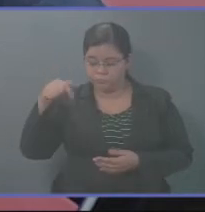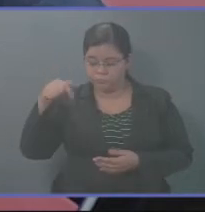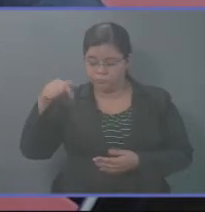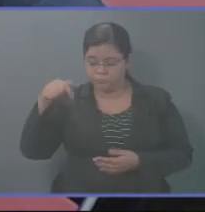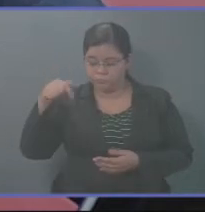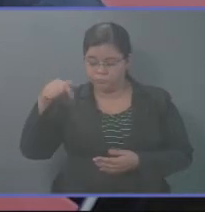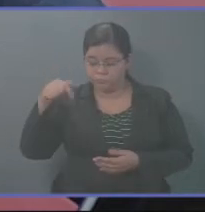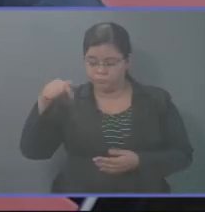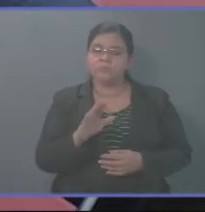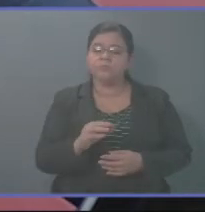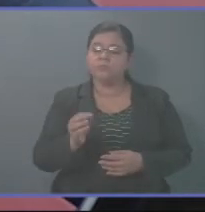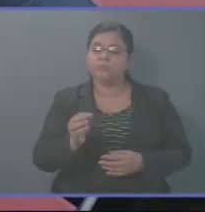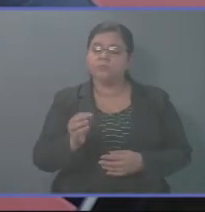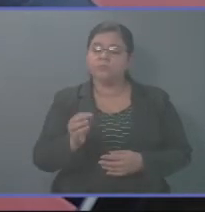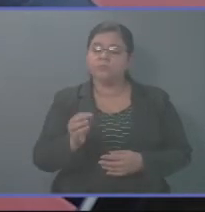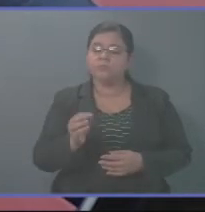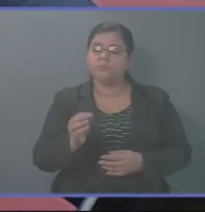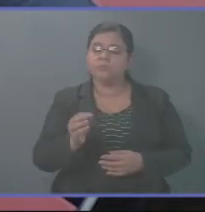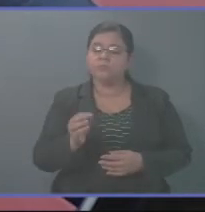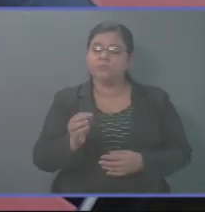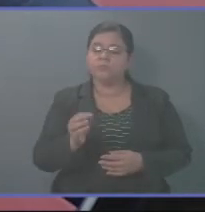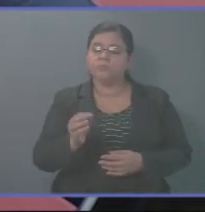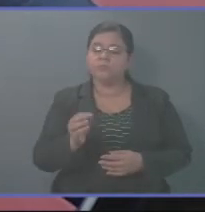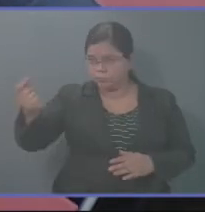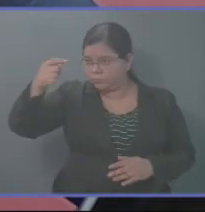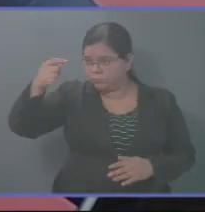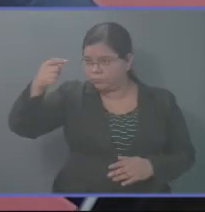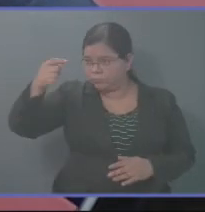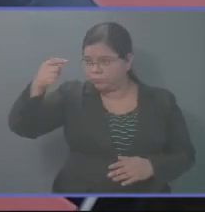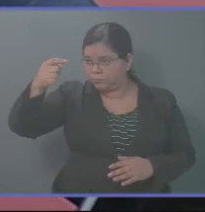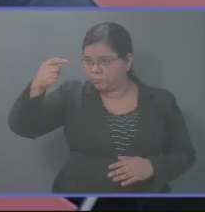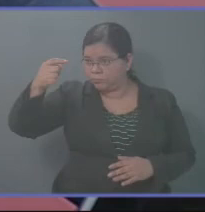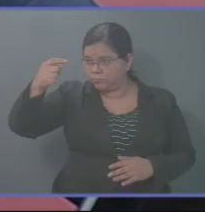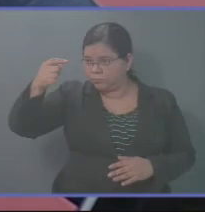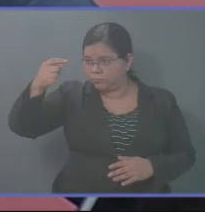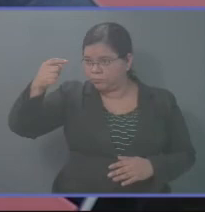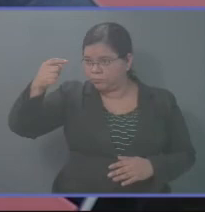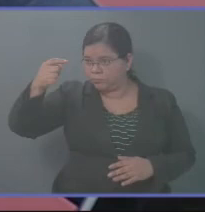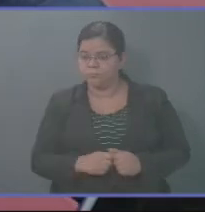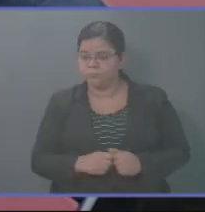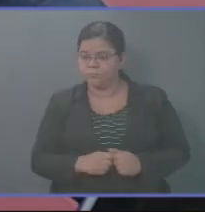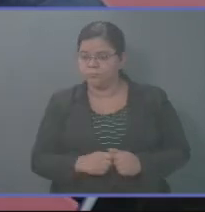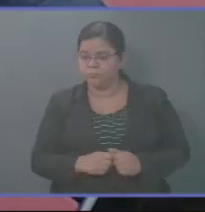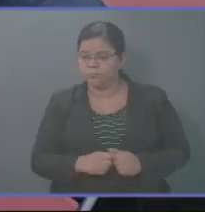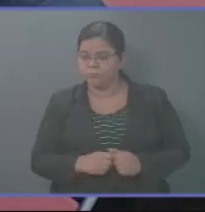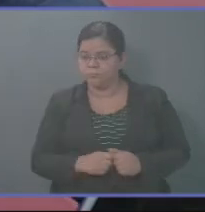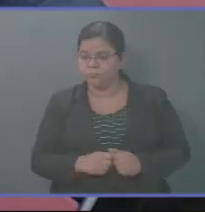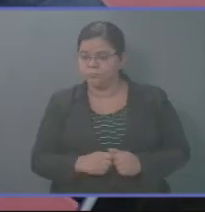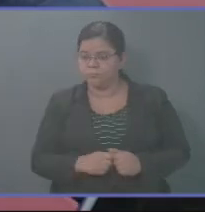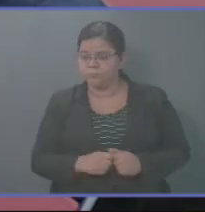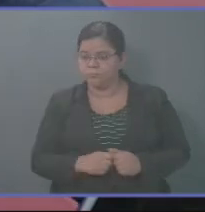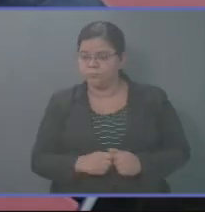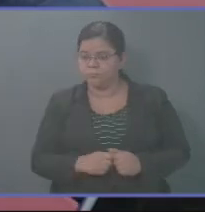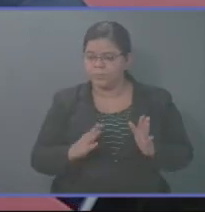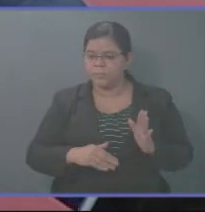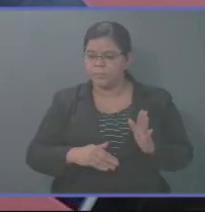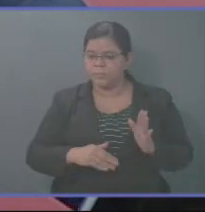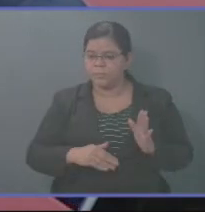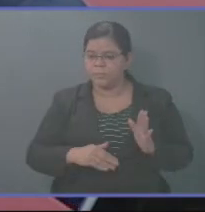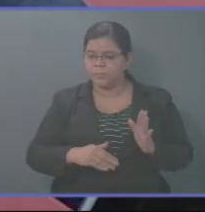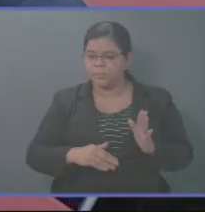canasta básica para todos los empleados que van a ser directamente afectados los que tenían